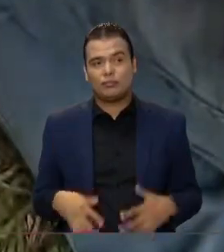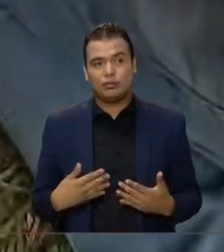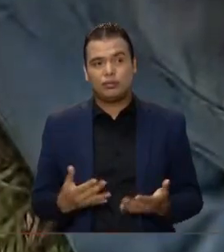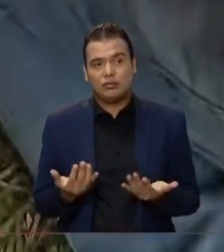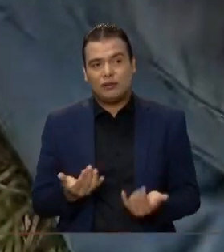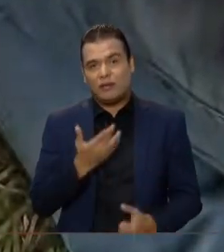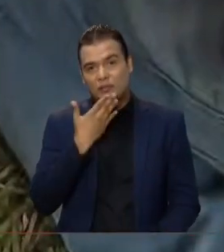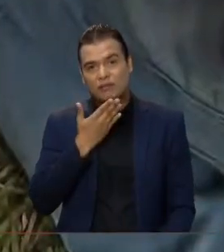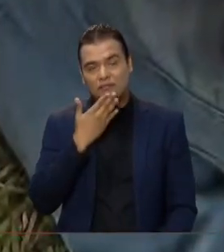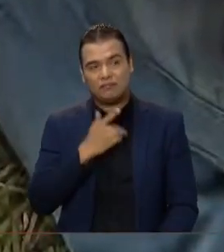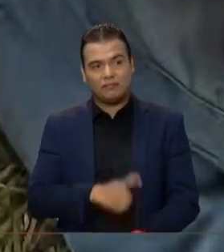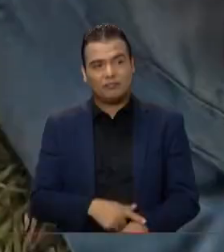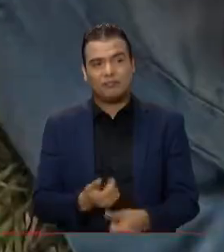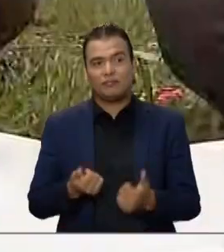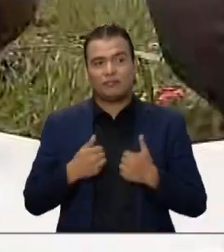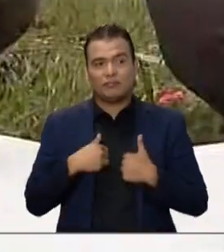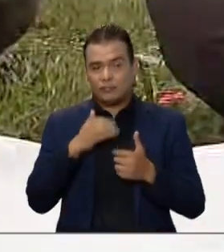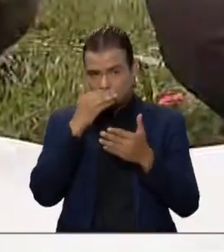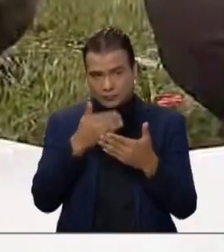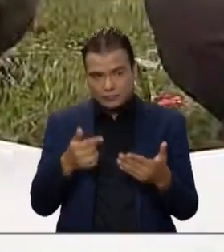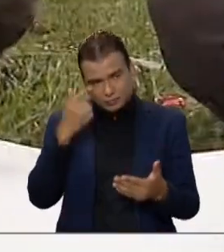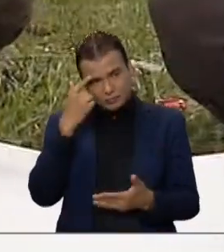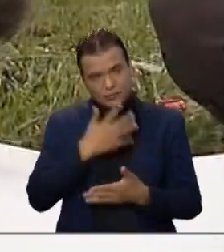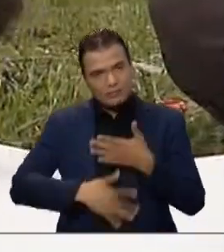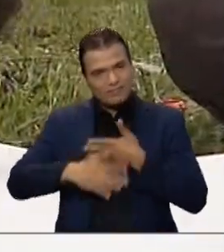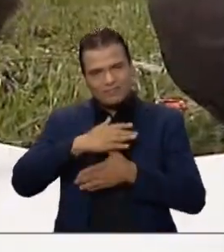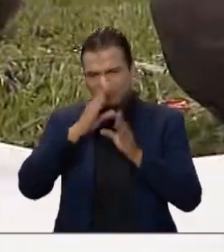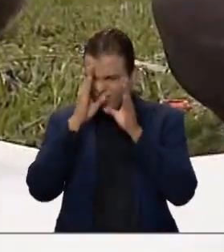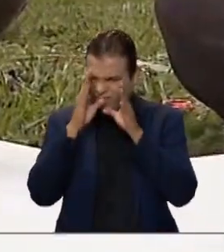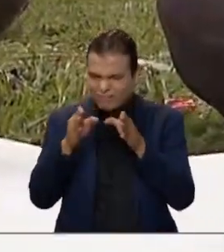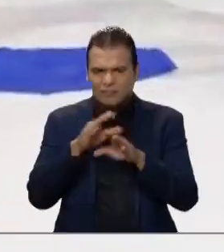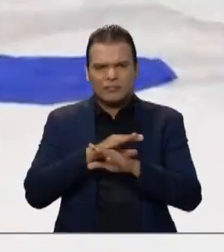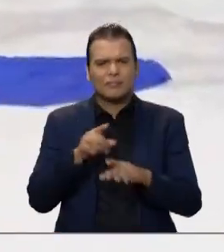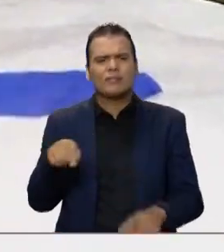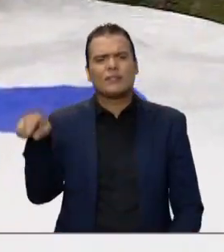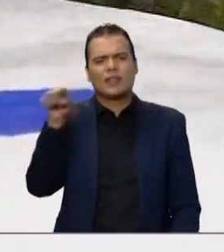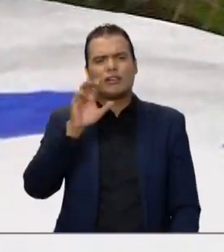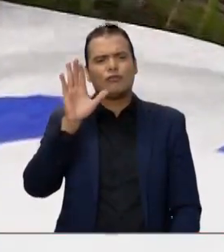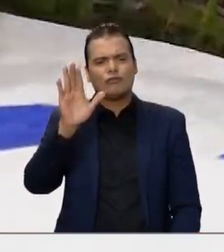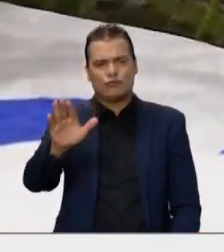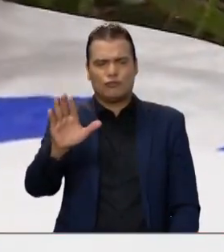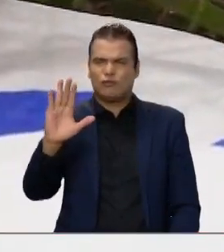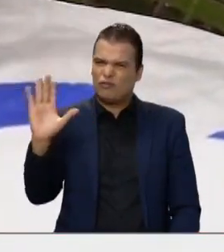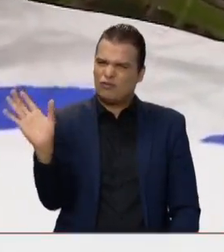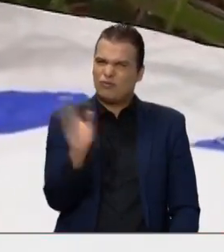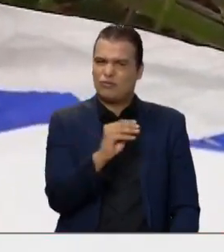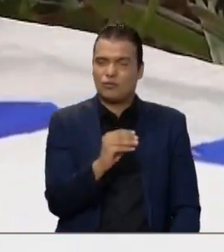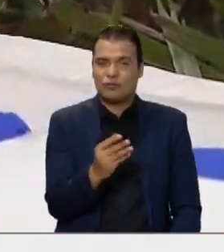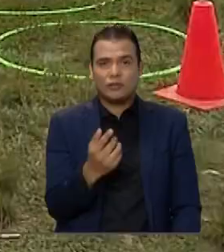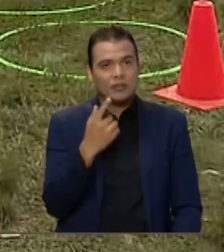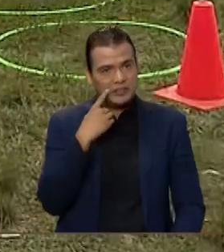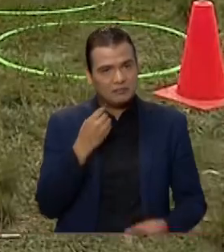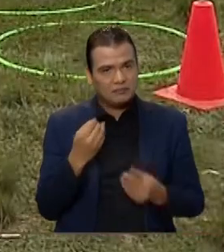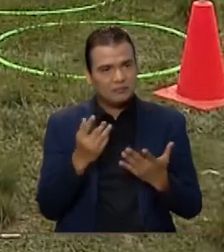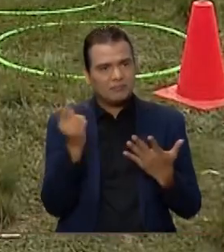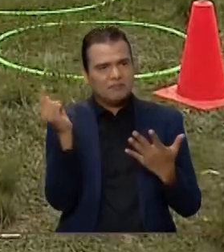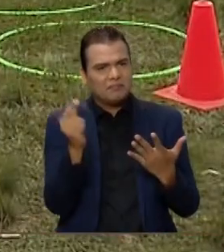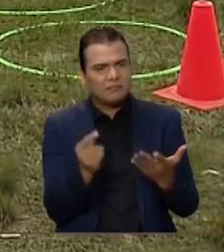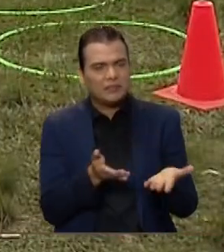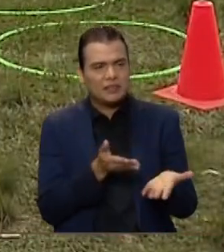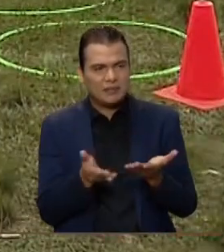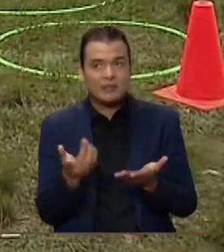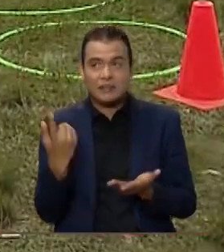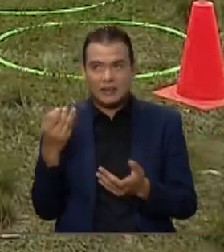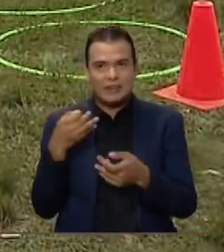excusa para poner a los niños en la prioridad, para poner el reflector sobre la niñez del departamento, robusteciendo la oferta institucional, como